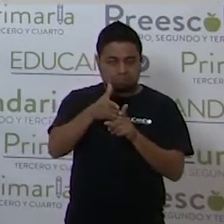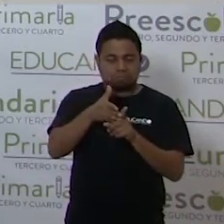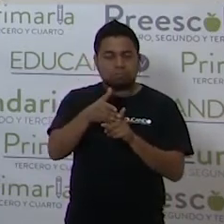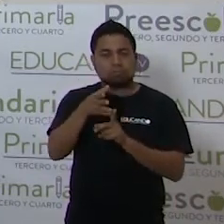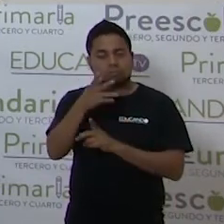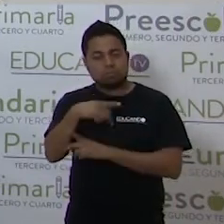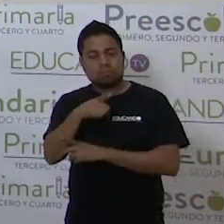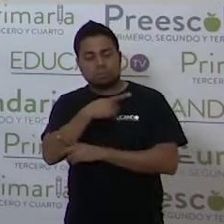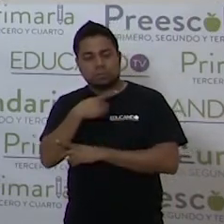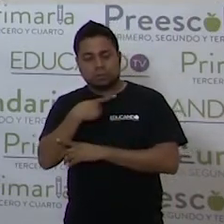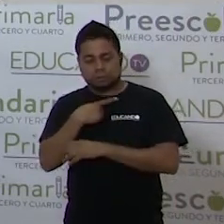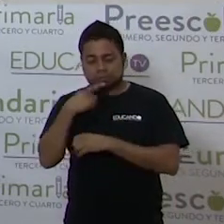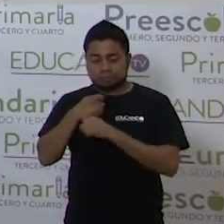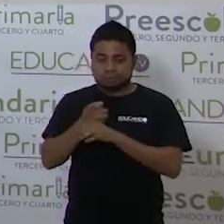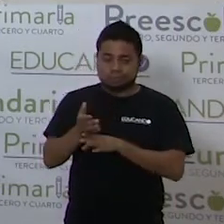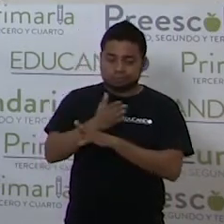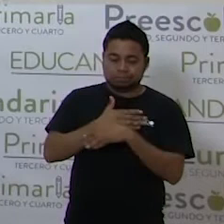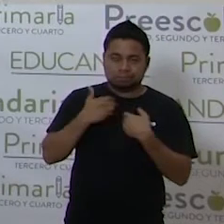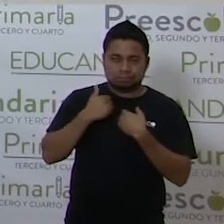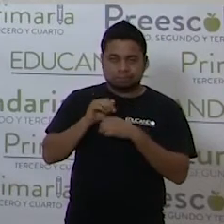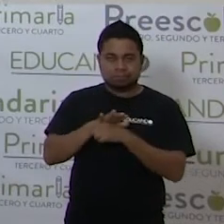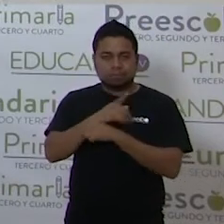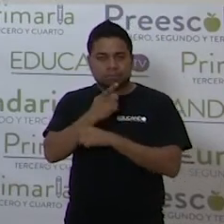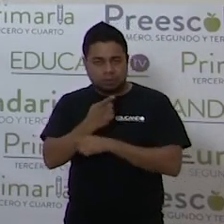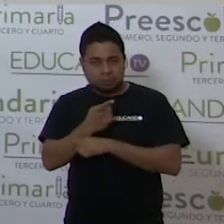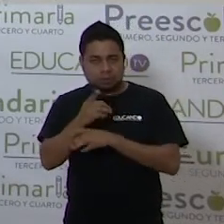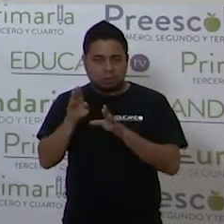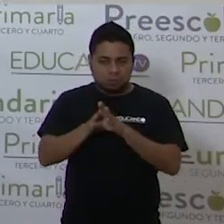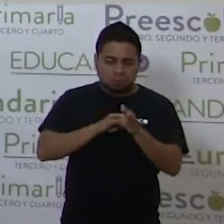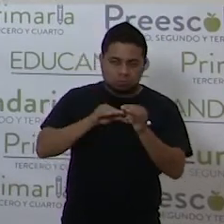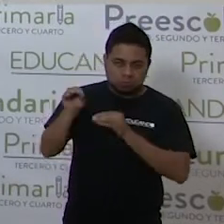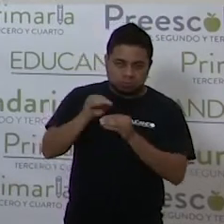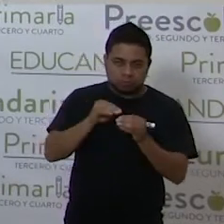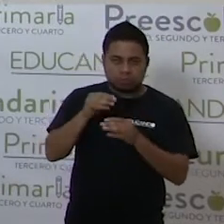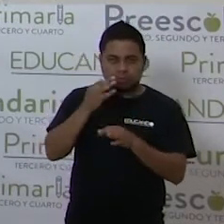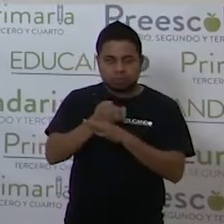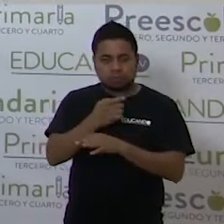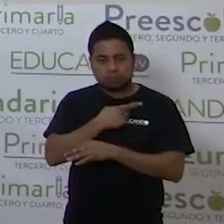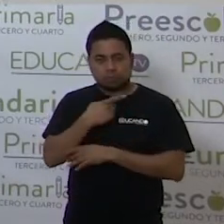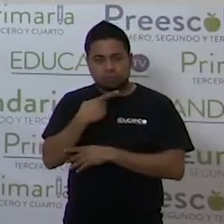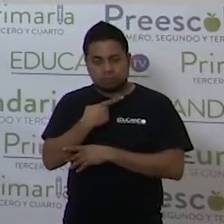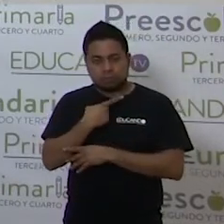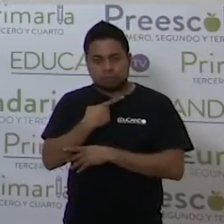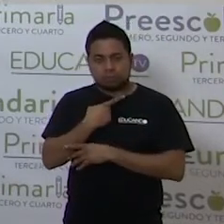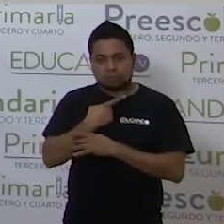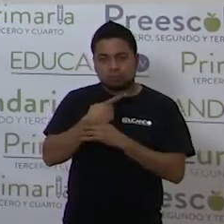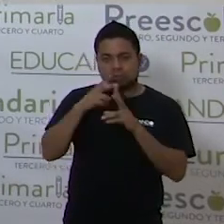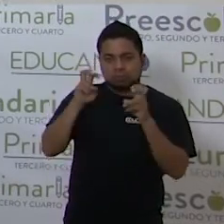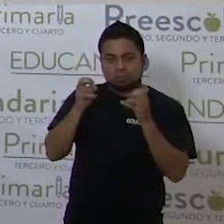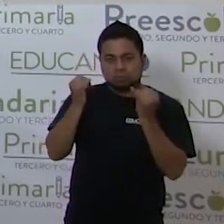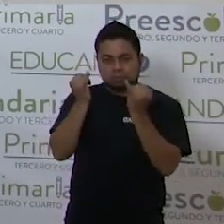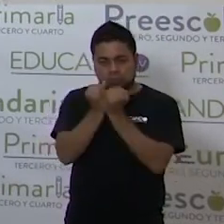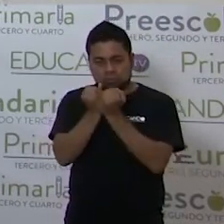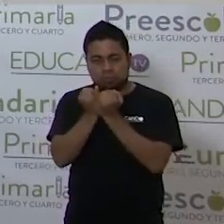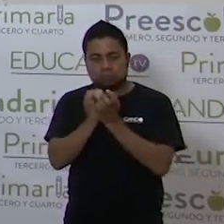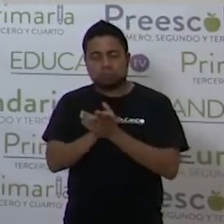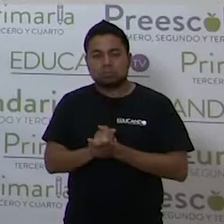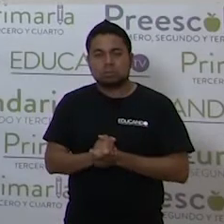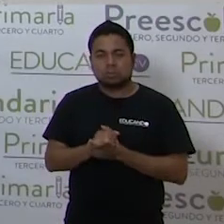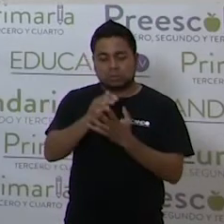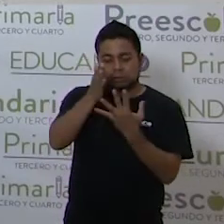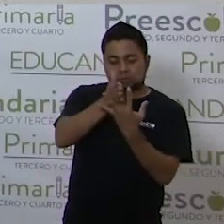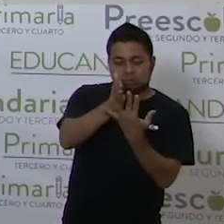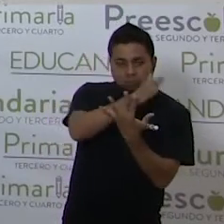tenemos que entender primero por qué se hace en este caso tenemos que analizarla porque es una igualdad porque los dos miembros